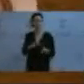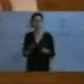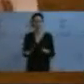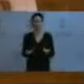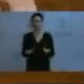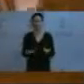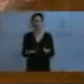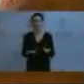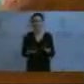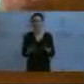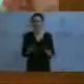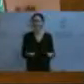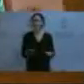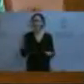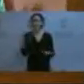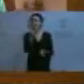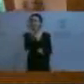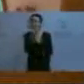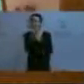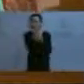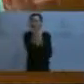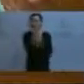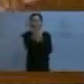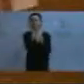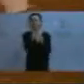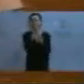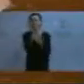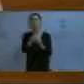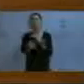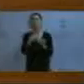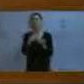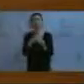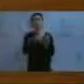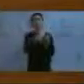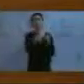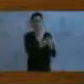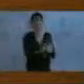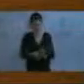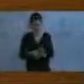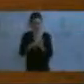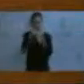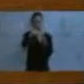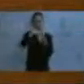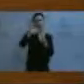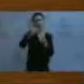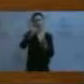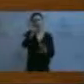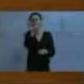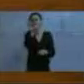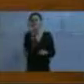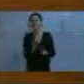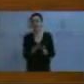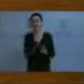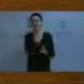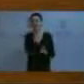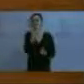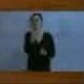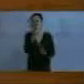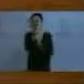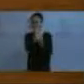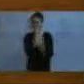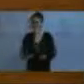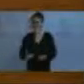lo que hay que hacer son declaraciones y el correlato de las políticas y de los compromisos